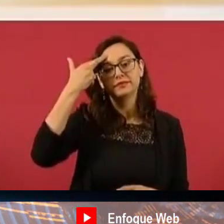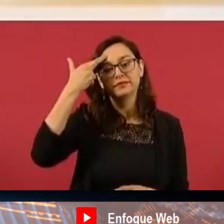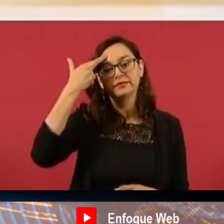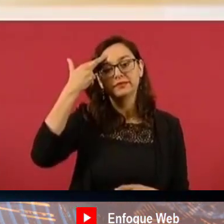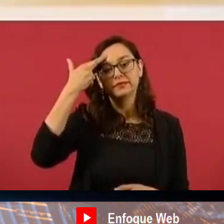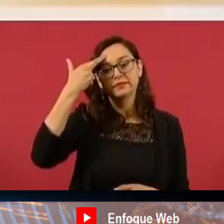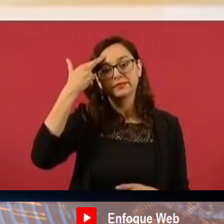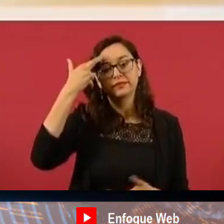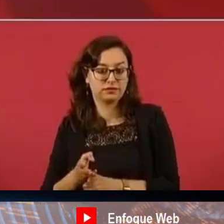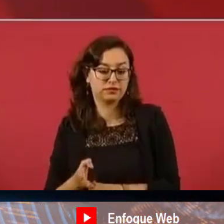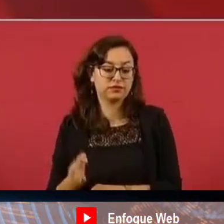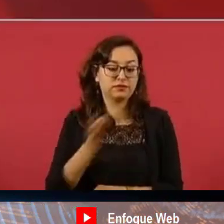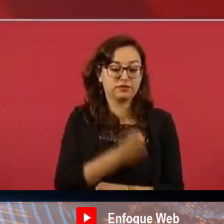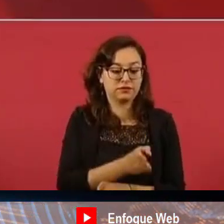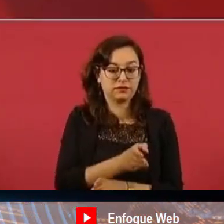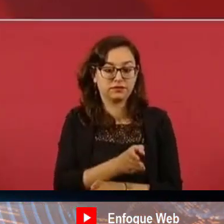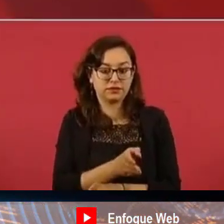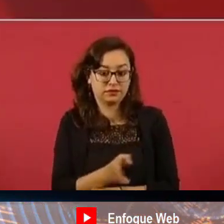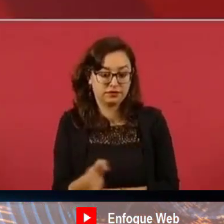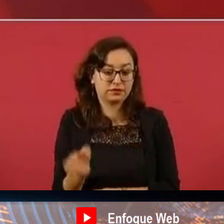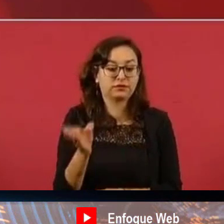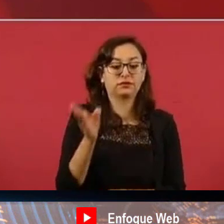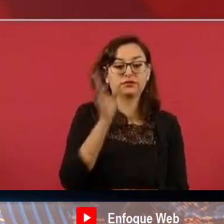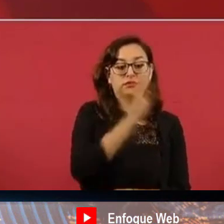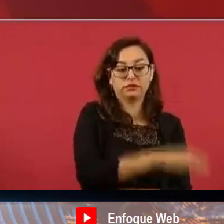de que hubo una guerra contra